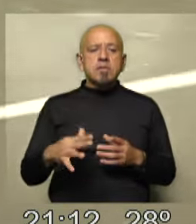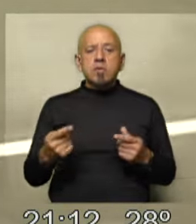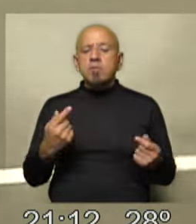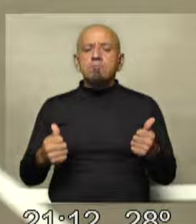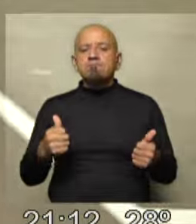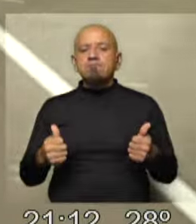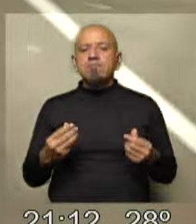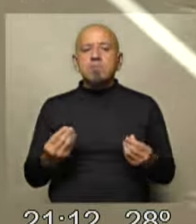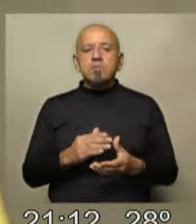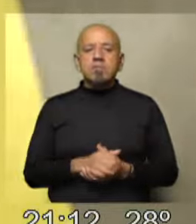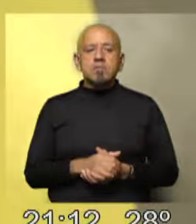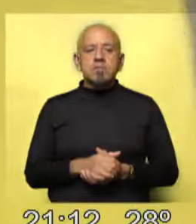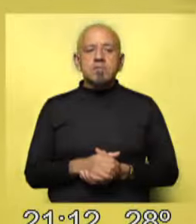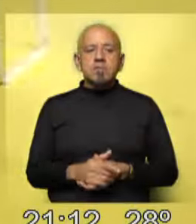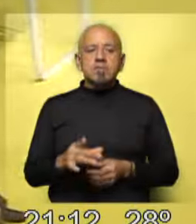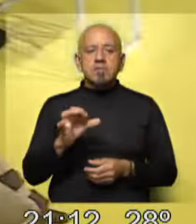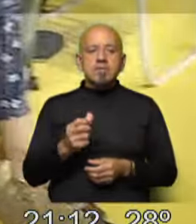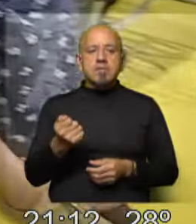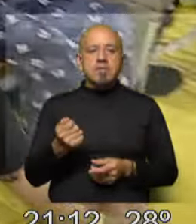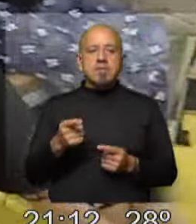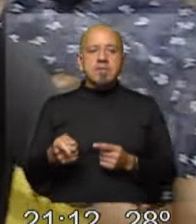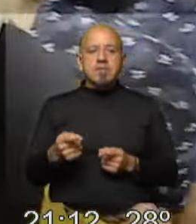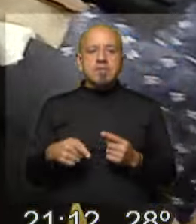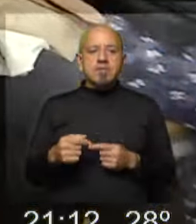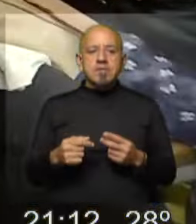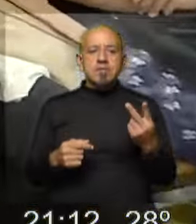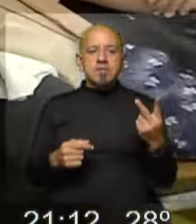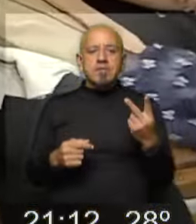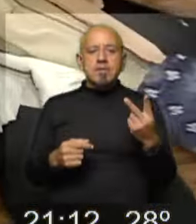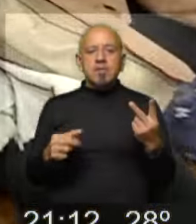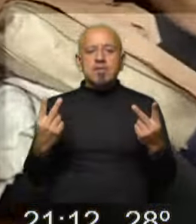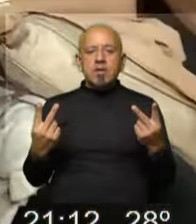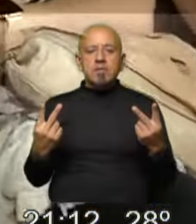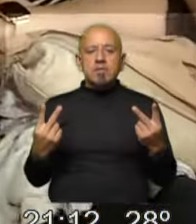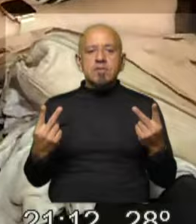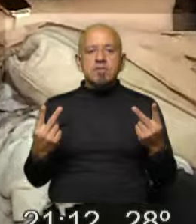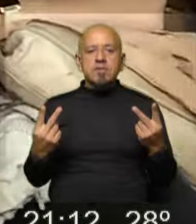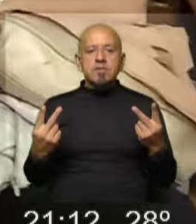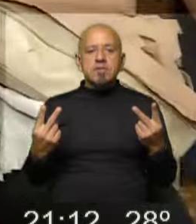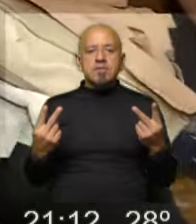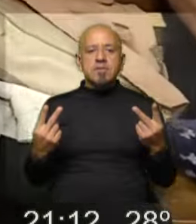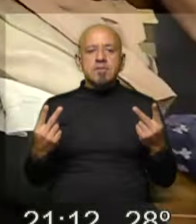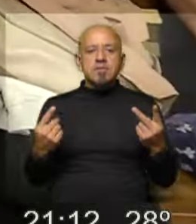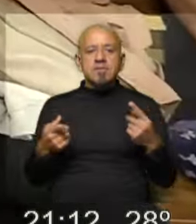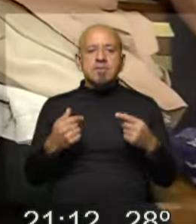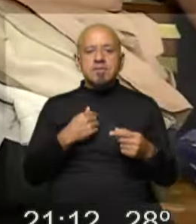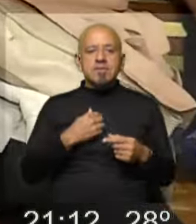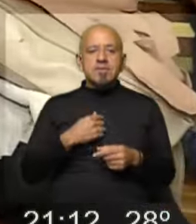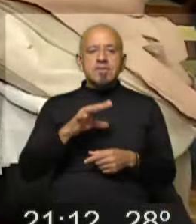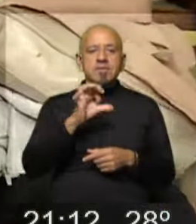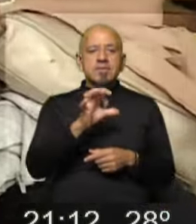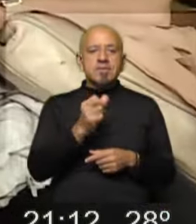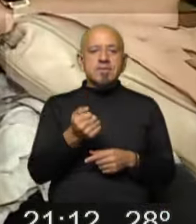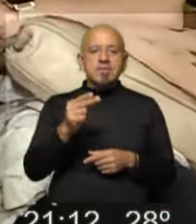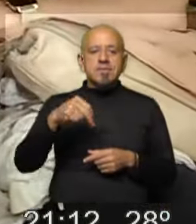y viene mal para San Antonio están 22 a dos o sea viene mal quiere decir Ustedes son de San Nosotros somos San Antonio